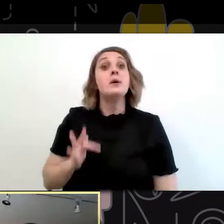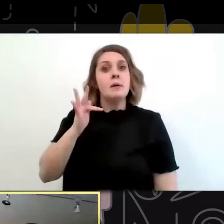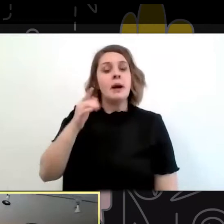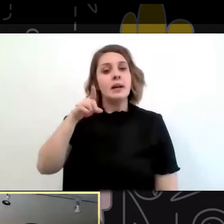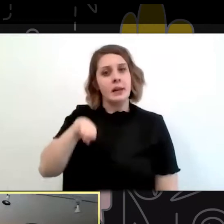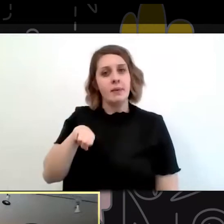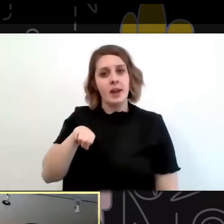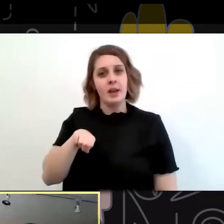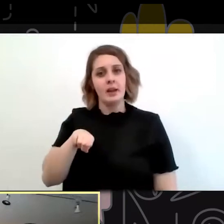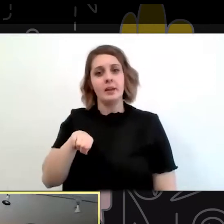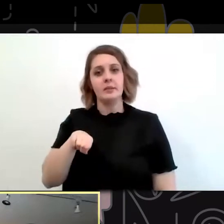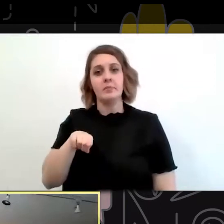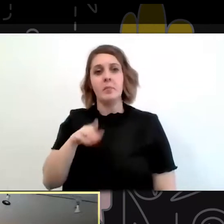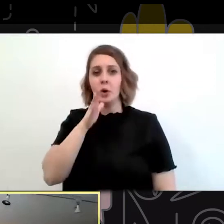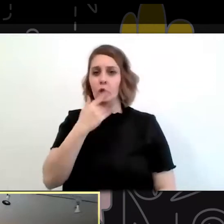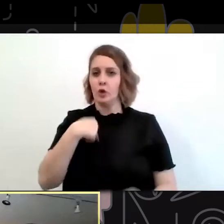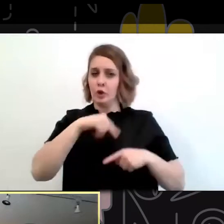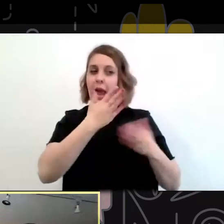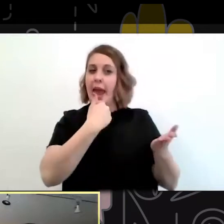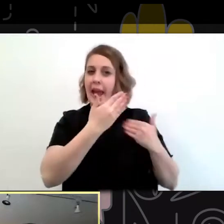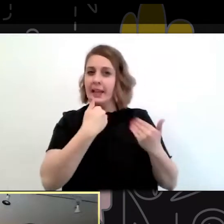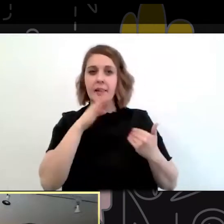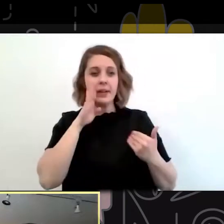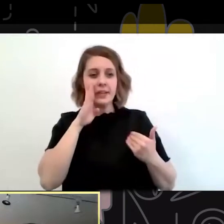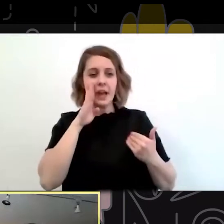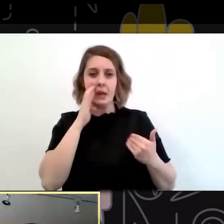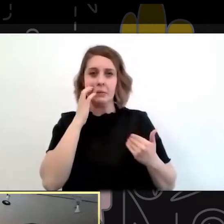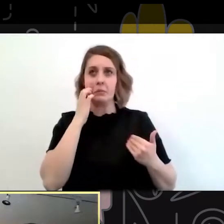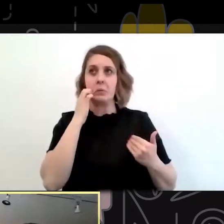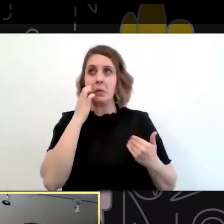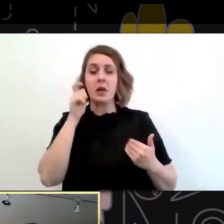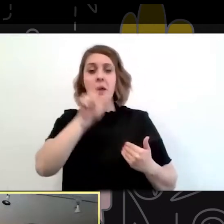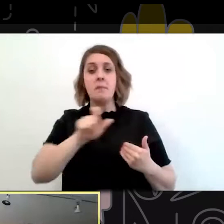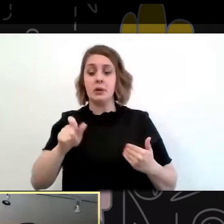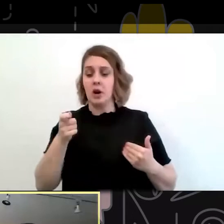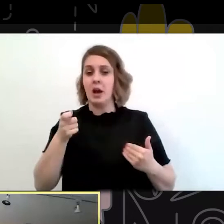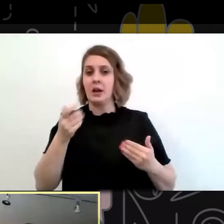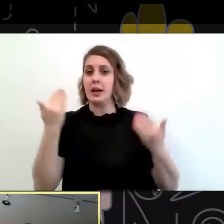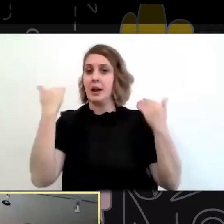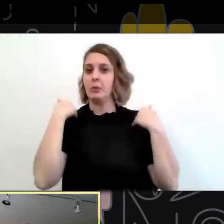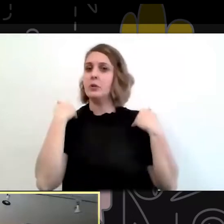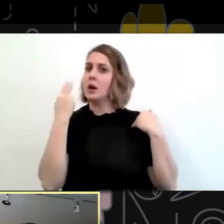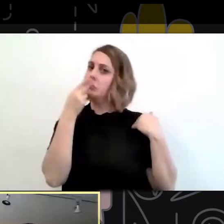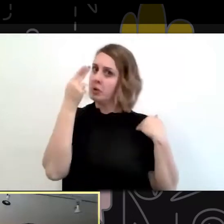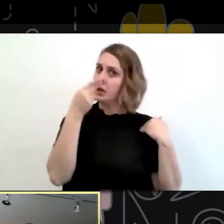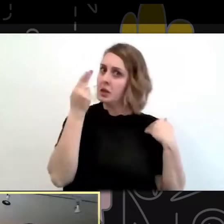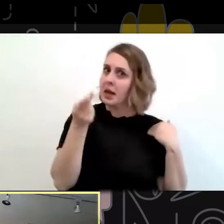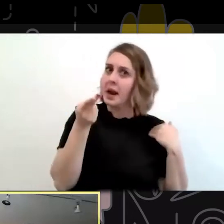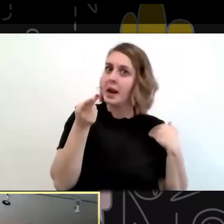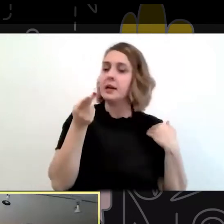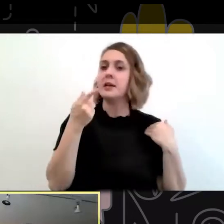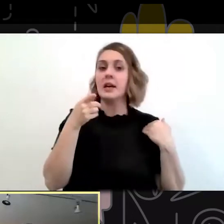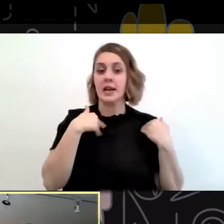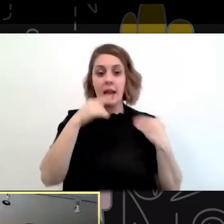contamos también por las entrevistas, hemos encontrado buena disposición de los interlocutores, interés en aplicar